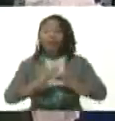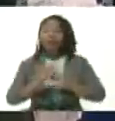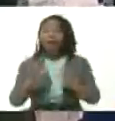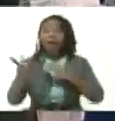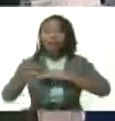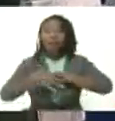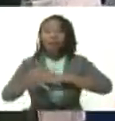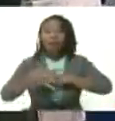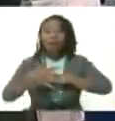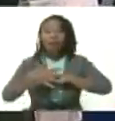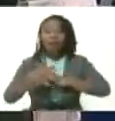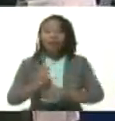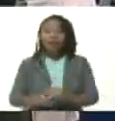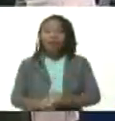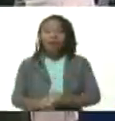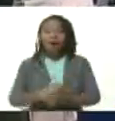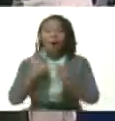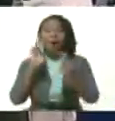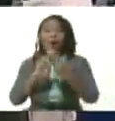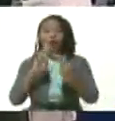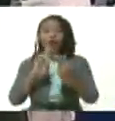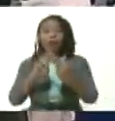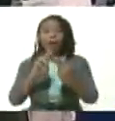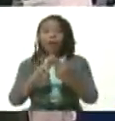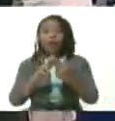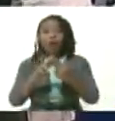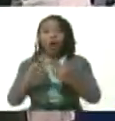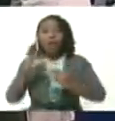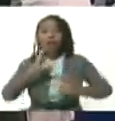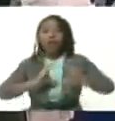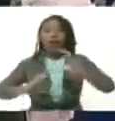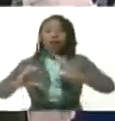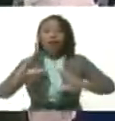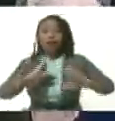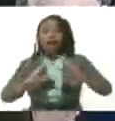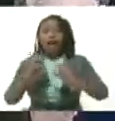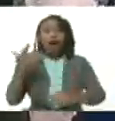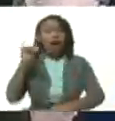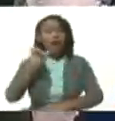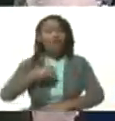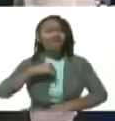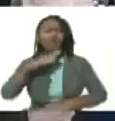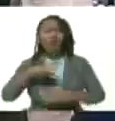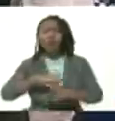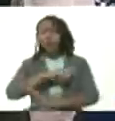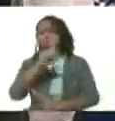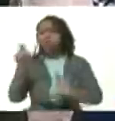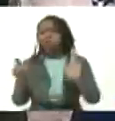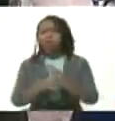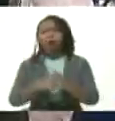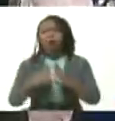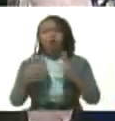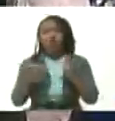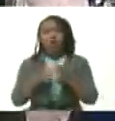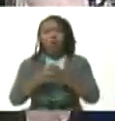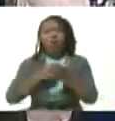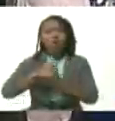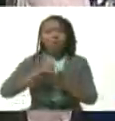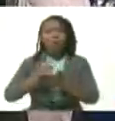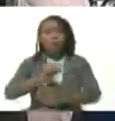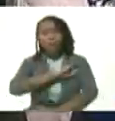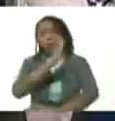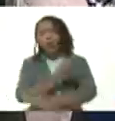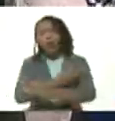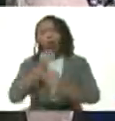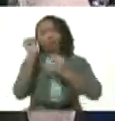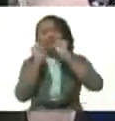tecnología, el conocimiento, la ciencia, lo tenemos todo para que el sector farmacéutico sea un poderoso motor.